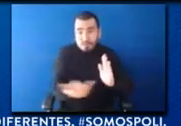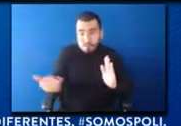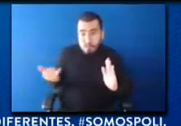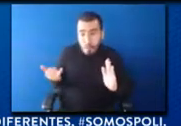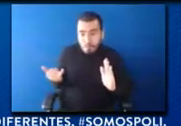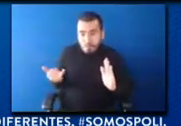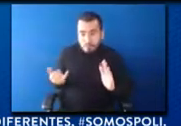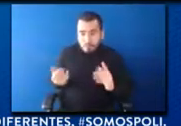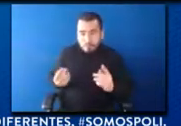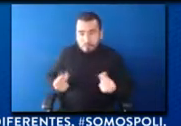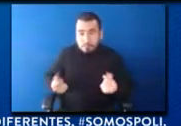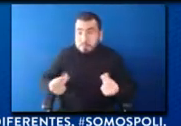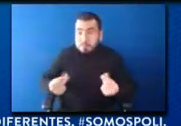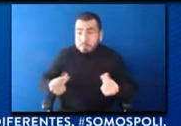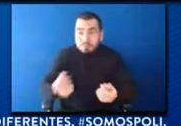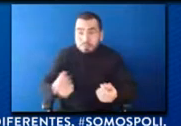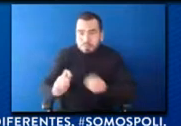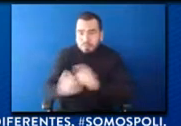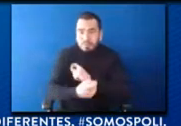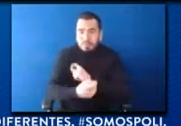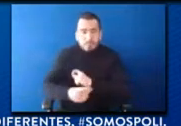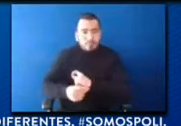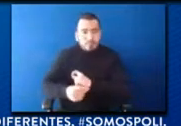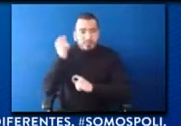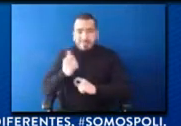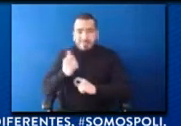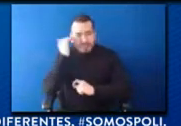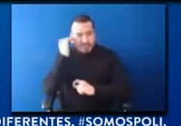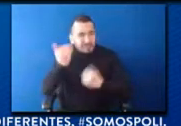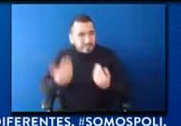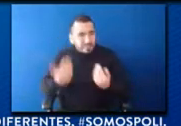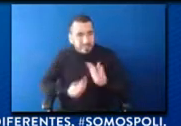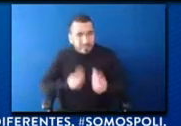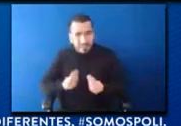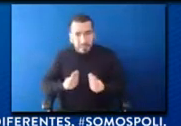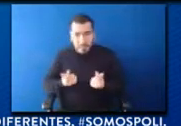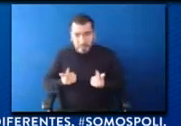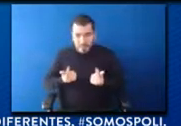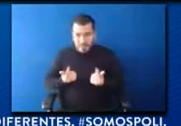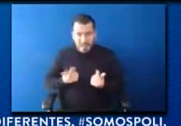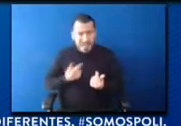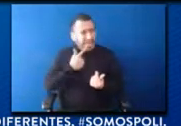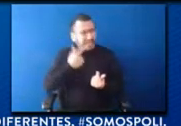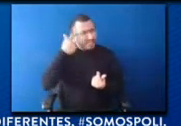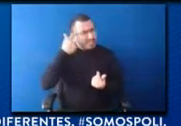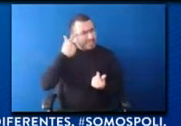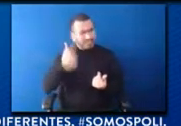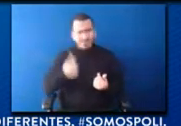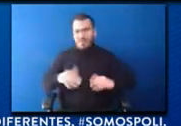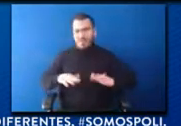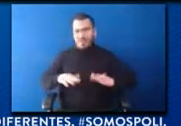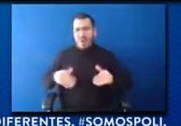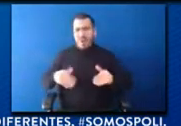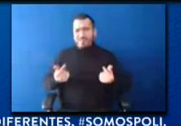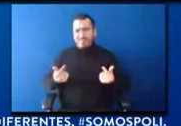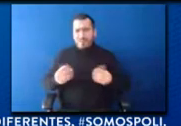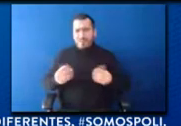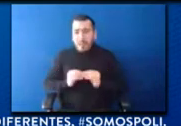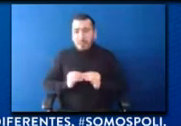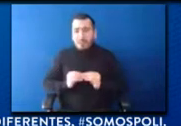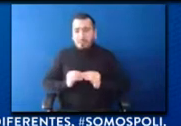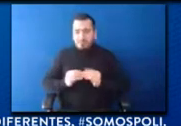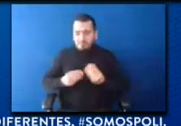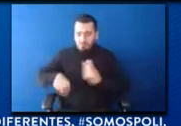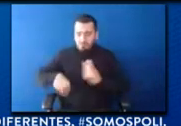más disruptivos. Hablamos incluso de dinero que no es dinero, hablamos incluso de transacciones y de